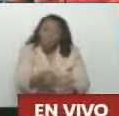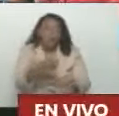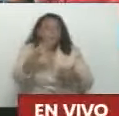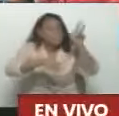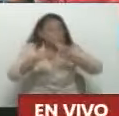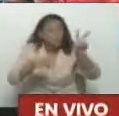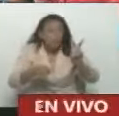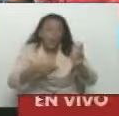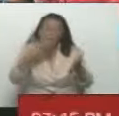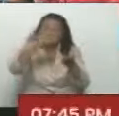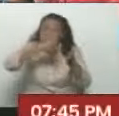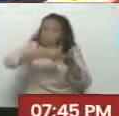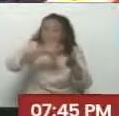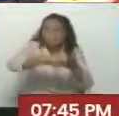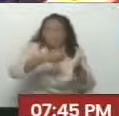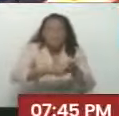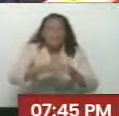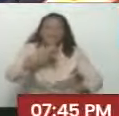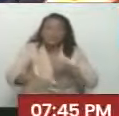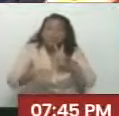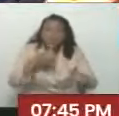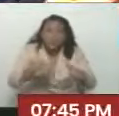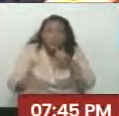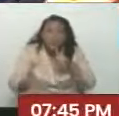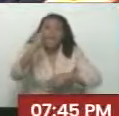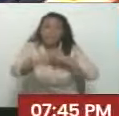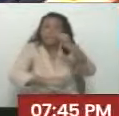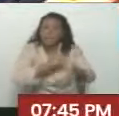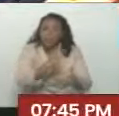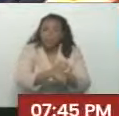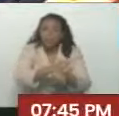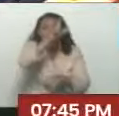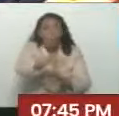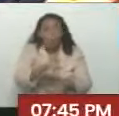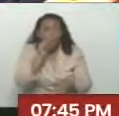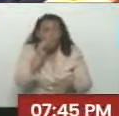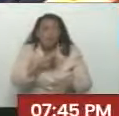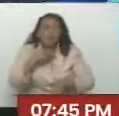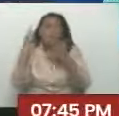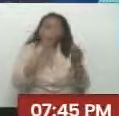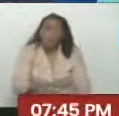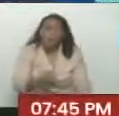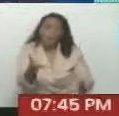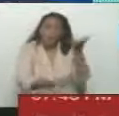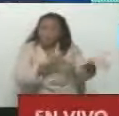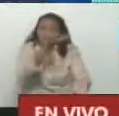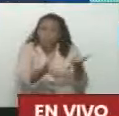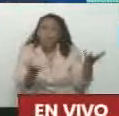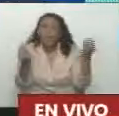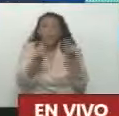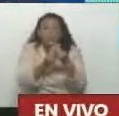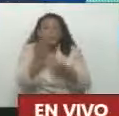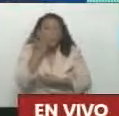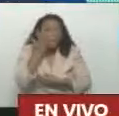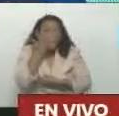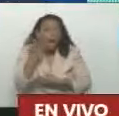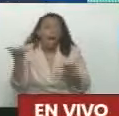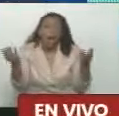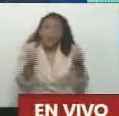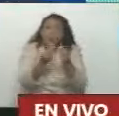más consecuentes en la denuncia nacional e internacional del crimen de Orlando Figuera. Estuvo con su señora madre, con sus